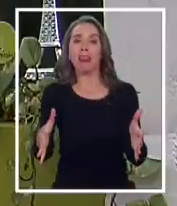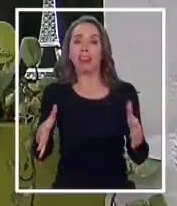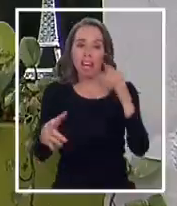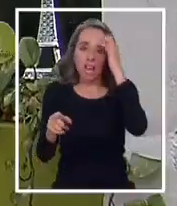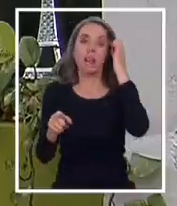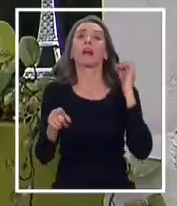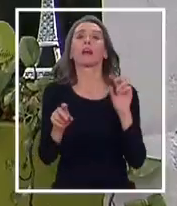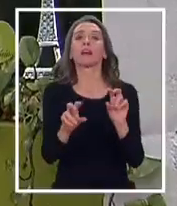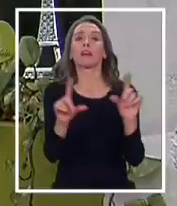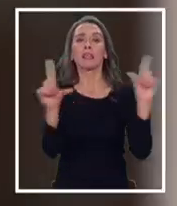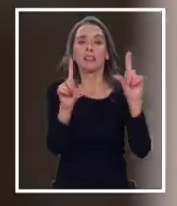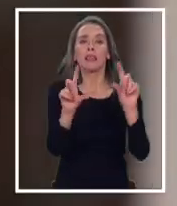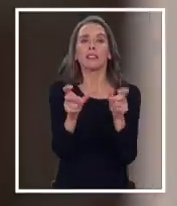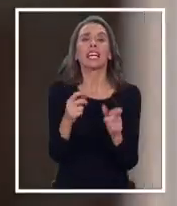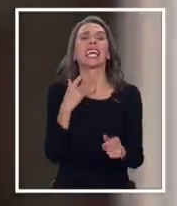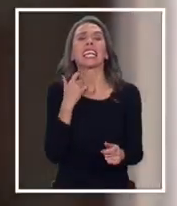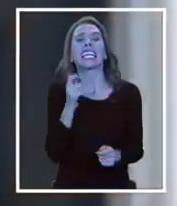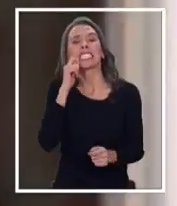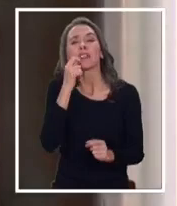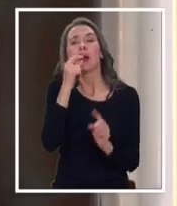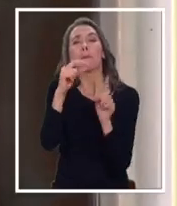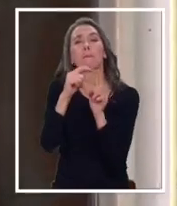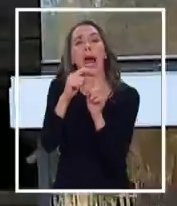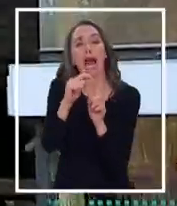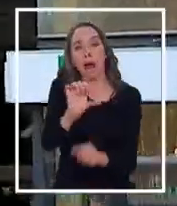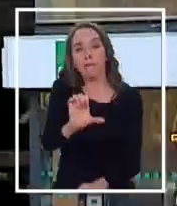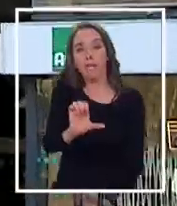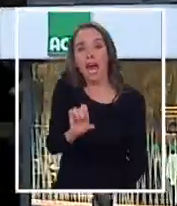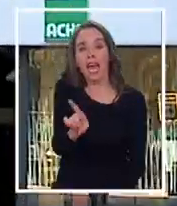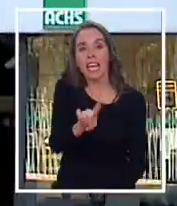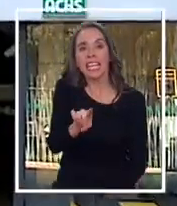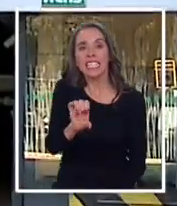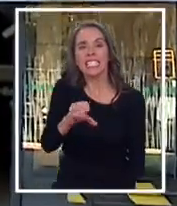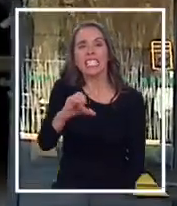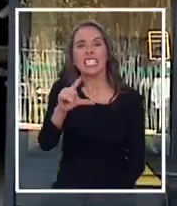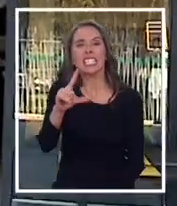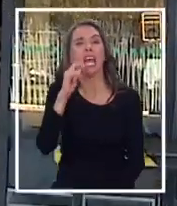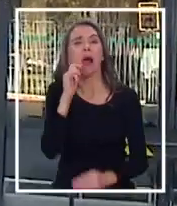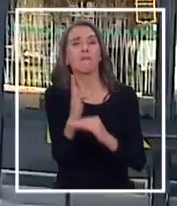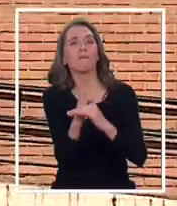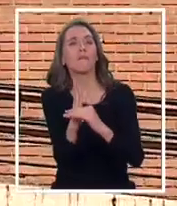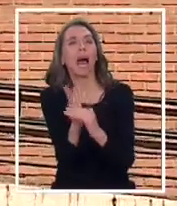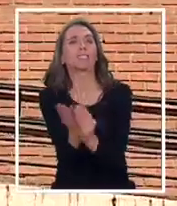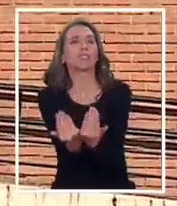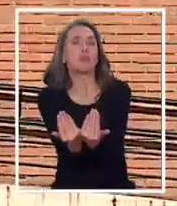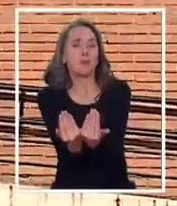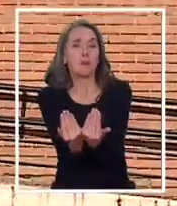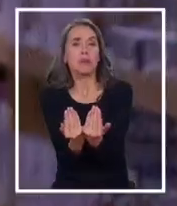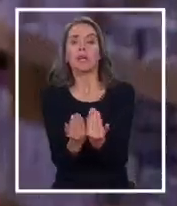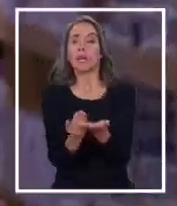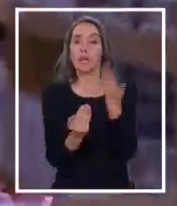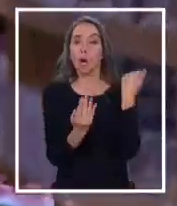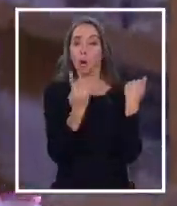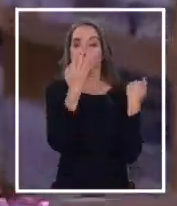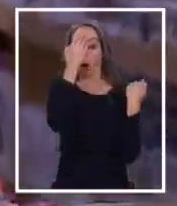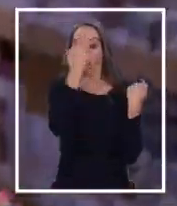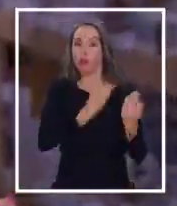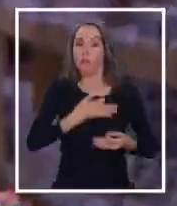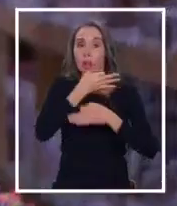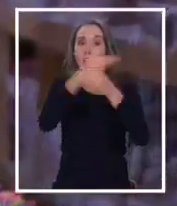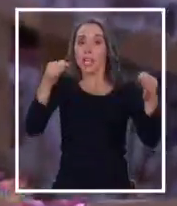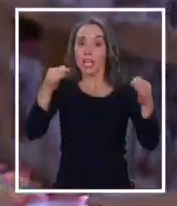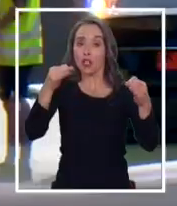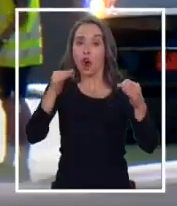pero que es esencial esa es la duda que tienen en el comercio a cuatro días del anuncio desde los supermercados no